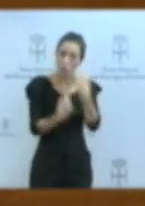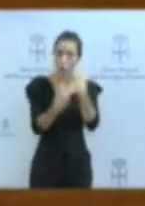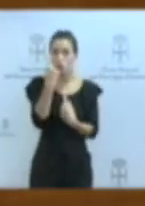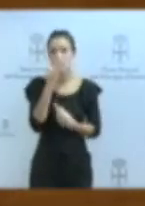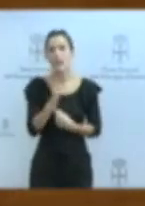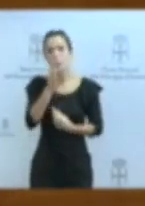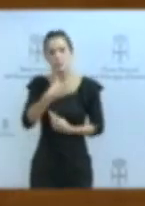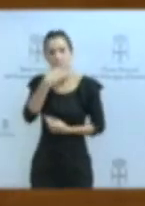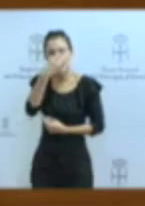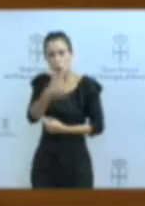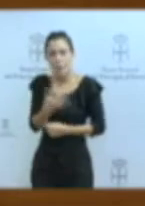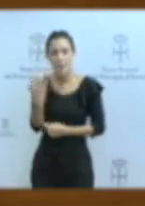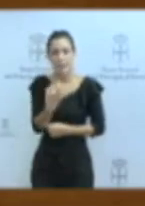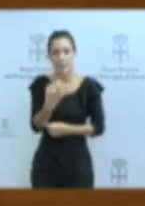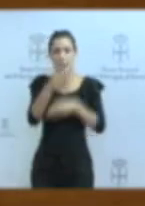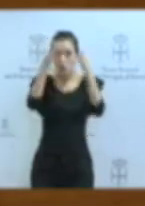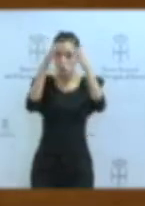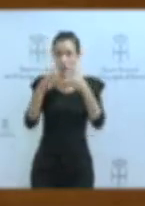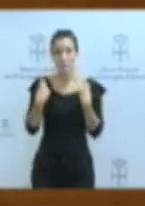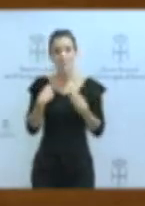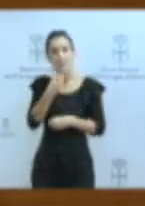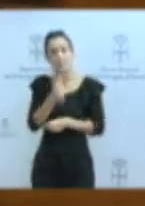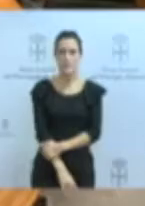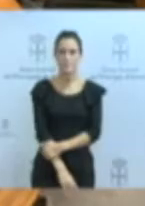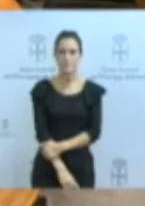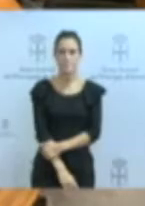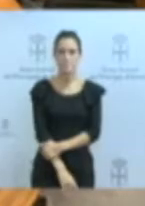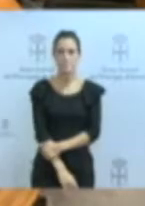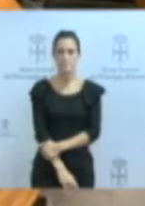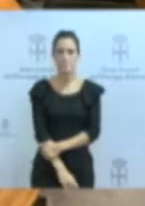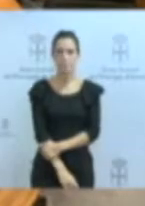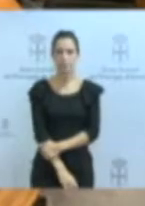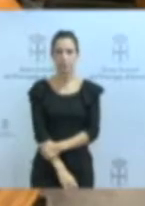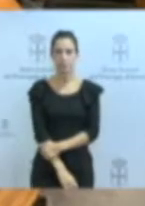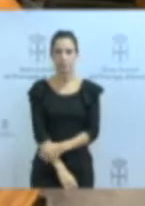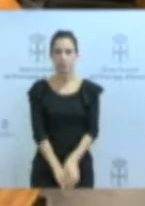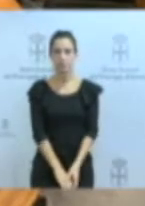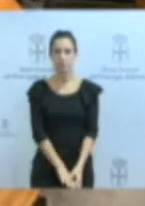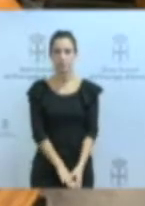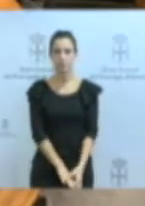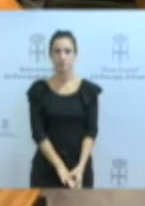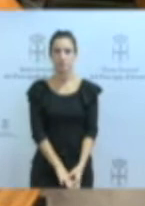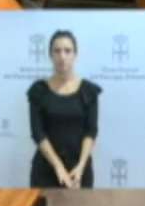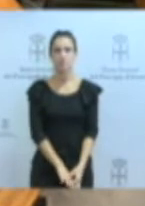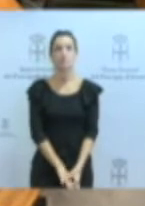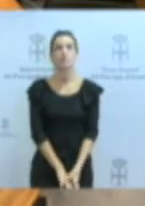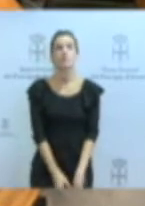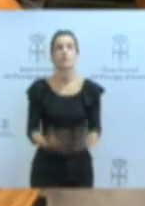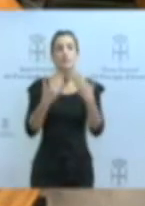políticas industriales expulsaron de Asturias. Gracias. Gracias, presidente. Señoría,